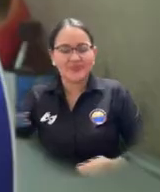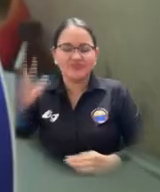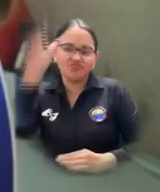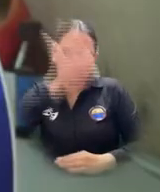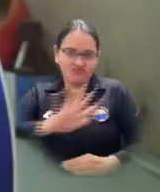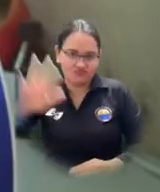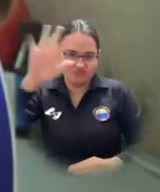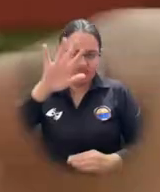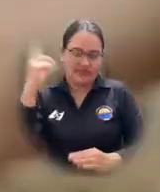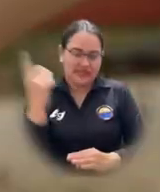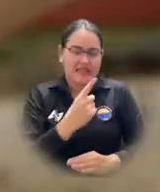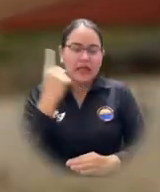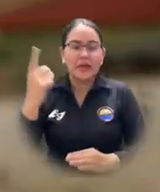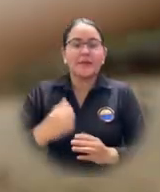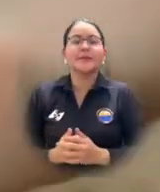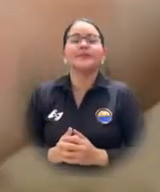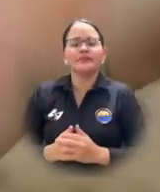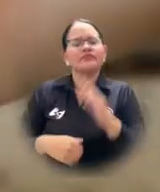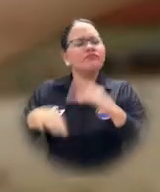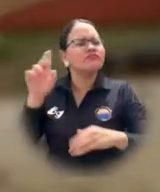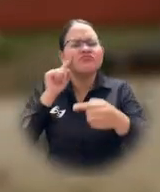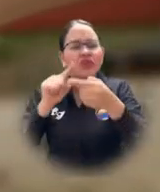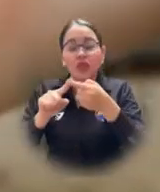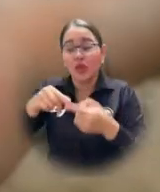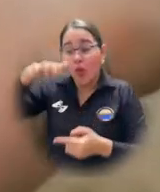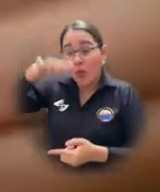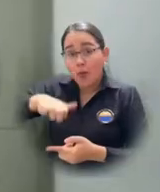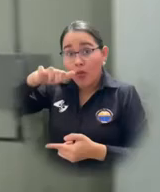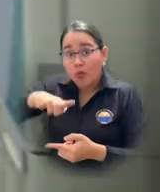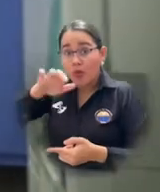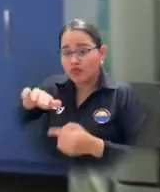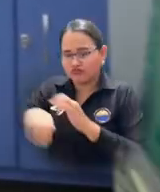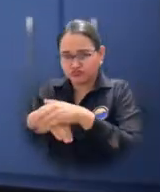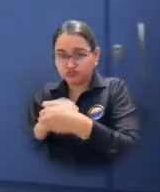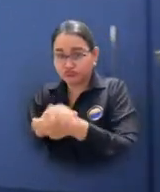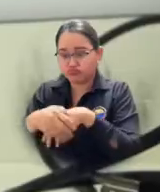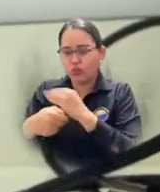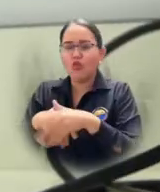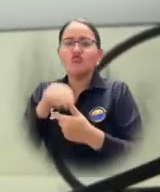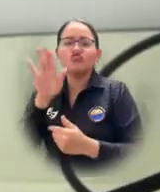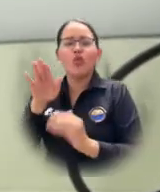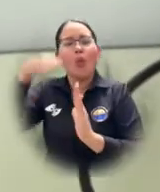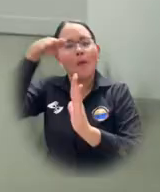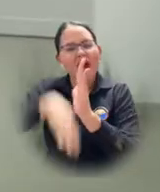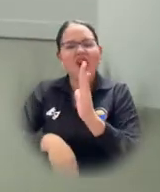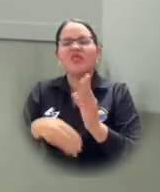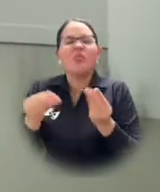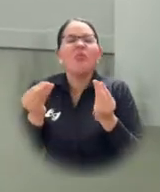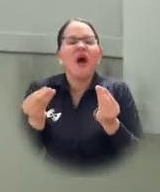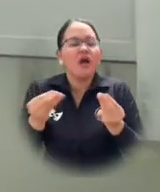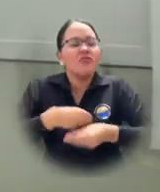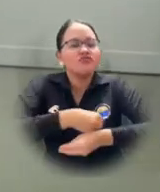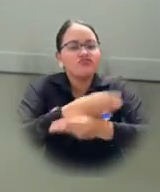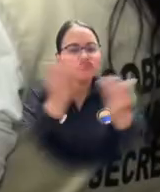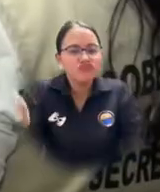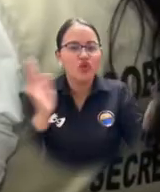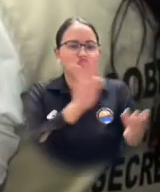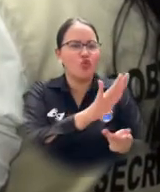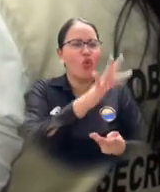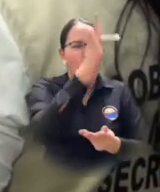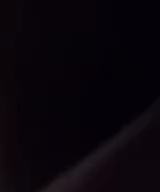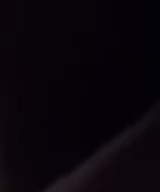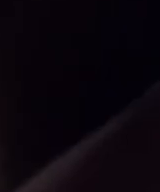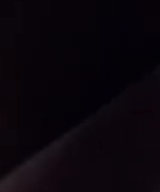en desarrollar un producto químico de bajo costo, reproducible a gran escala, para ser distribuido en los sitios hospitalarios y la